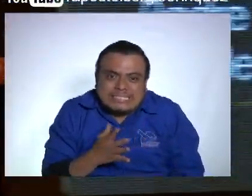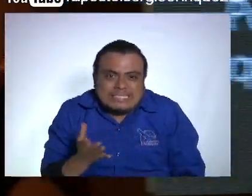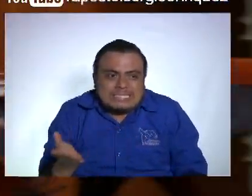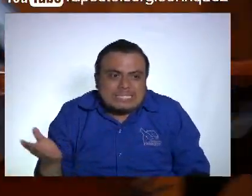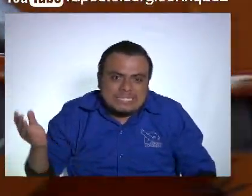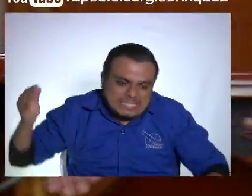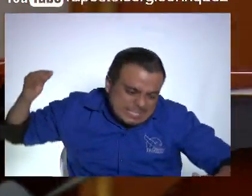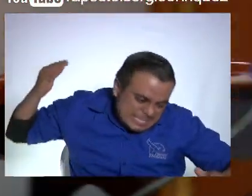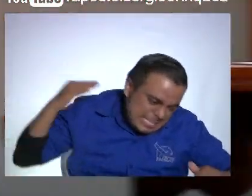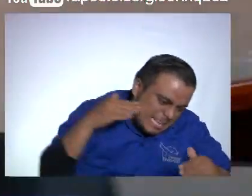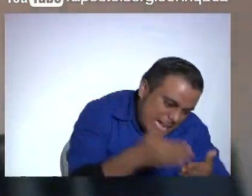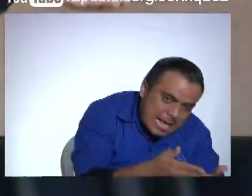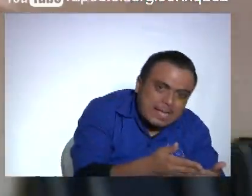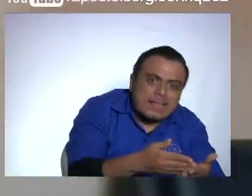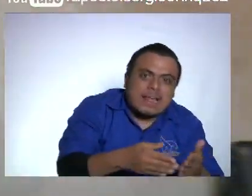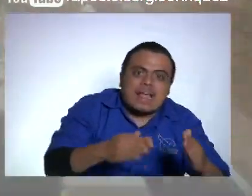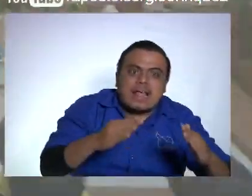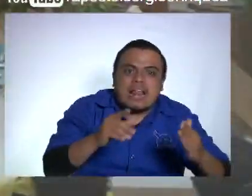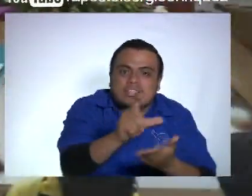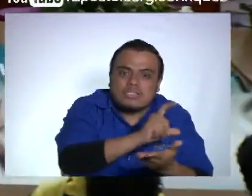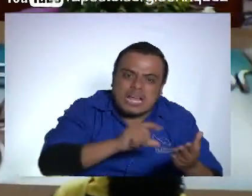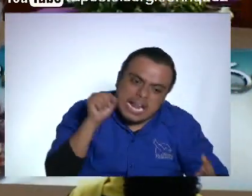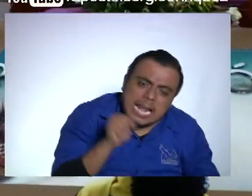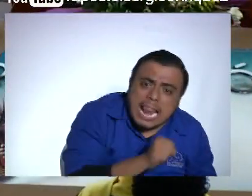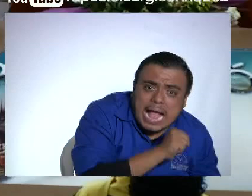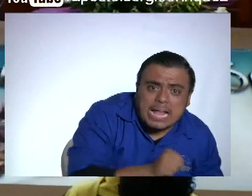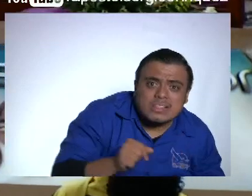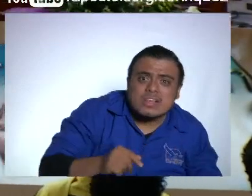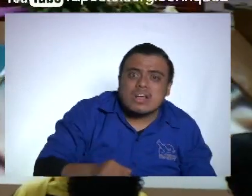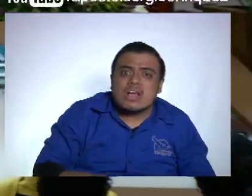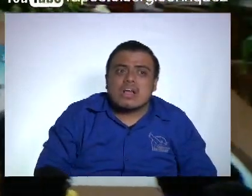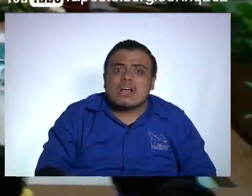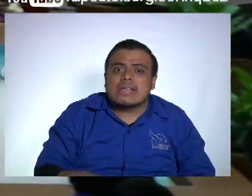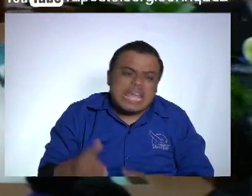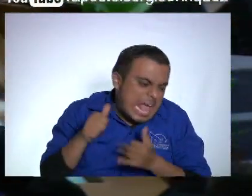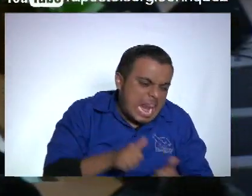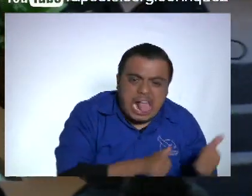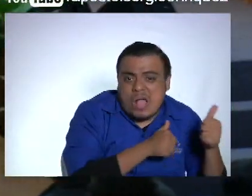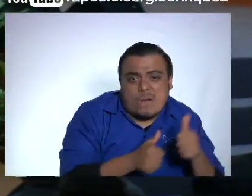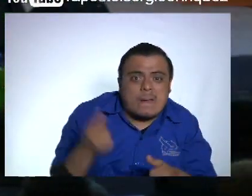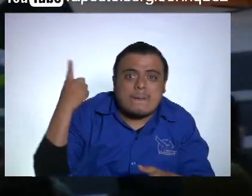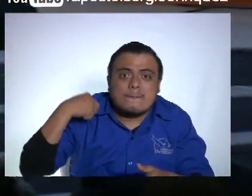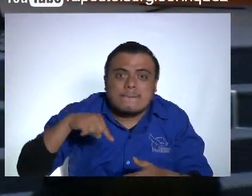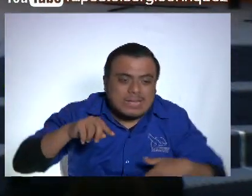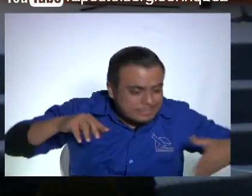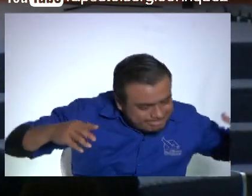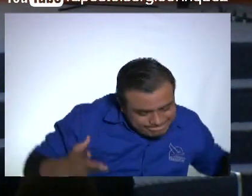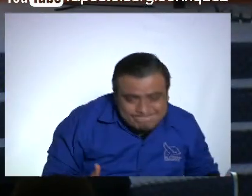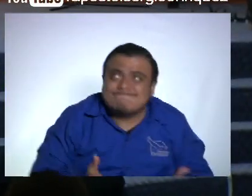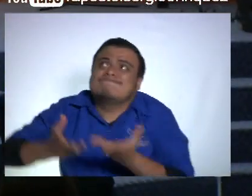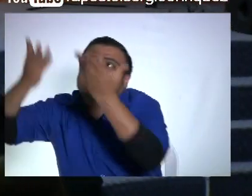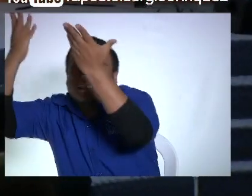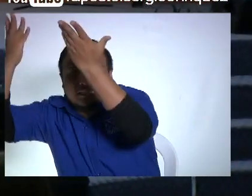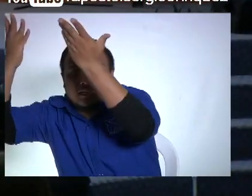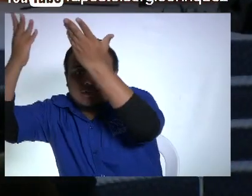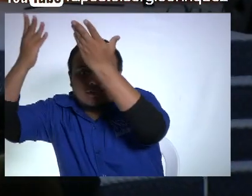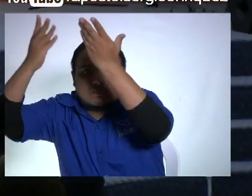del canto, tienes que levantar tu voz para ser arrebatado del juicio que viene a esta